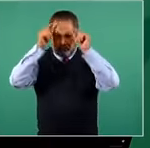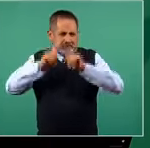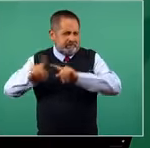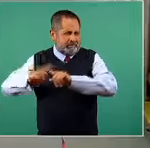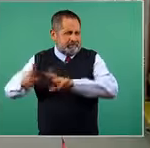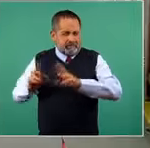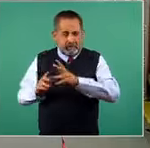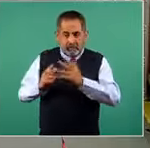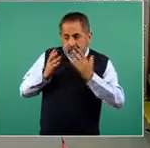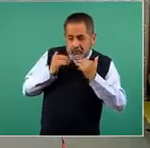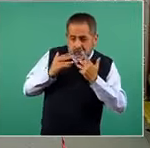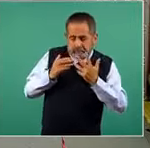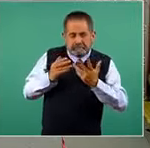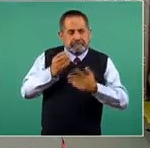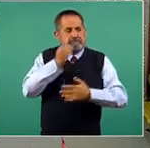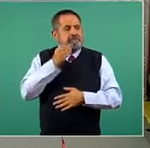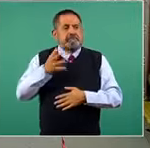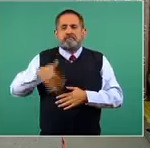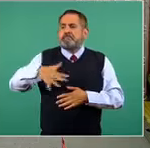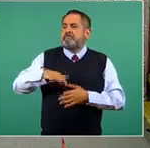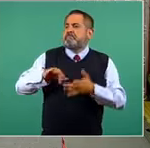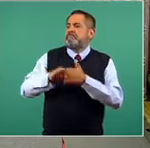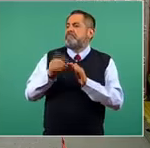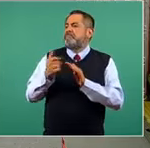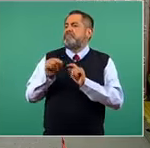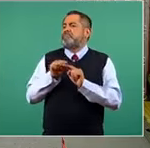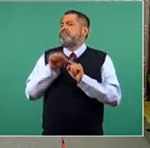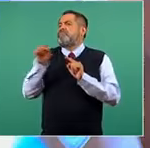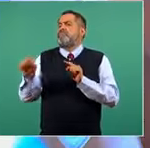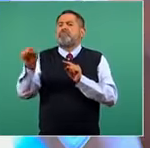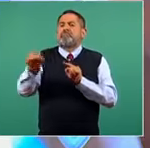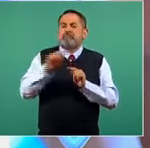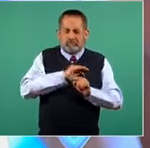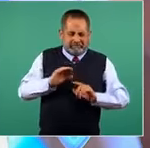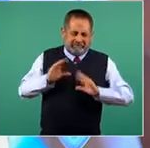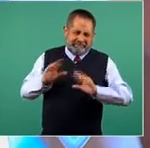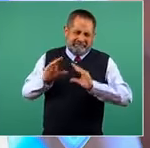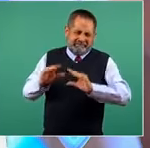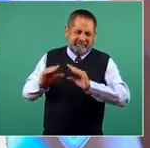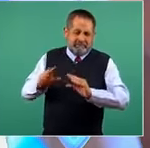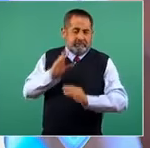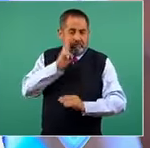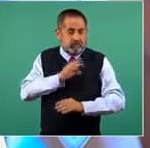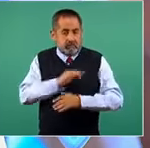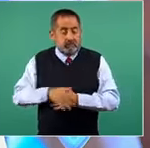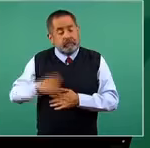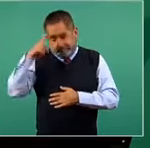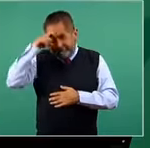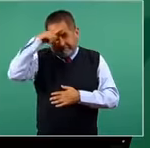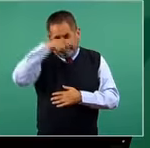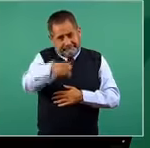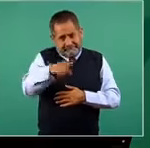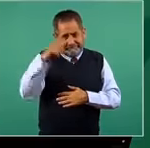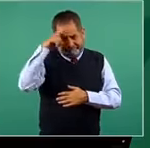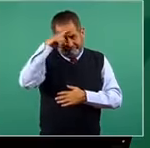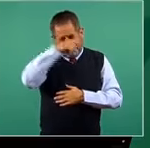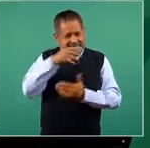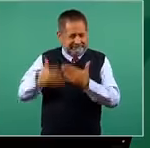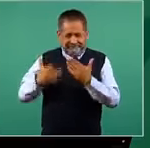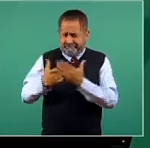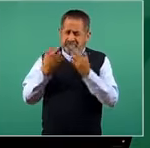etcétera, pues buscarlo de una región en la que pueda fácilmente habilitarse en este sentido. Es un reto grande, hay mucho por